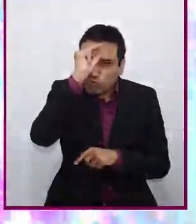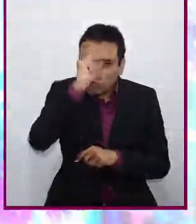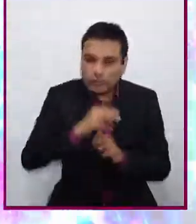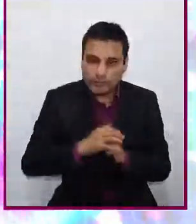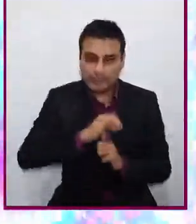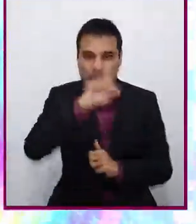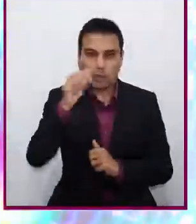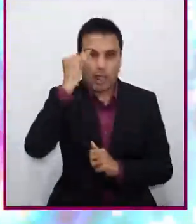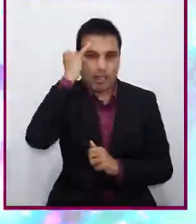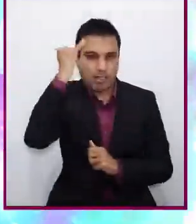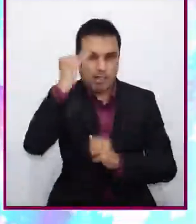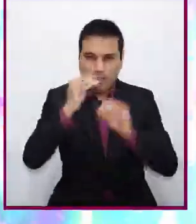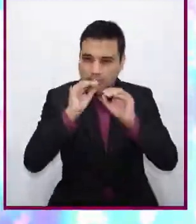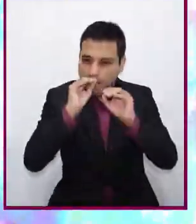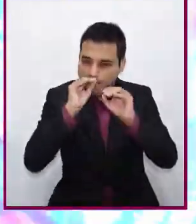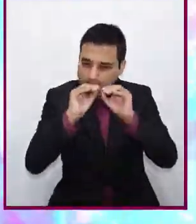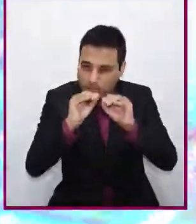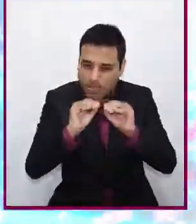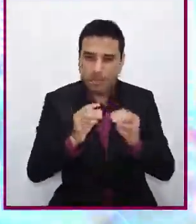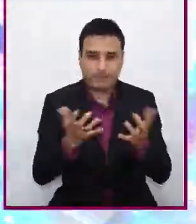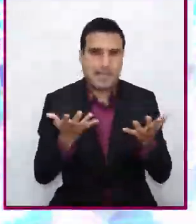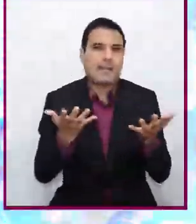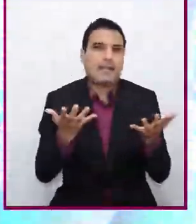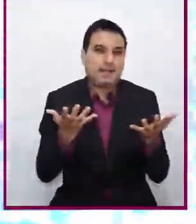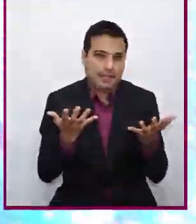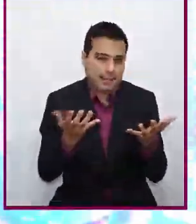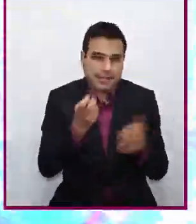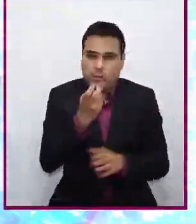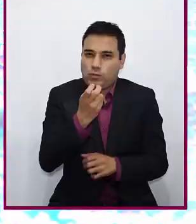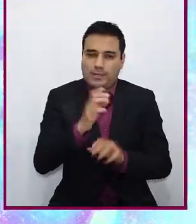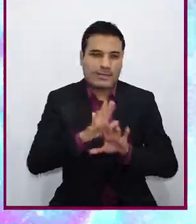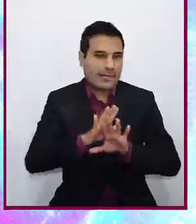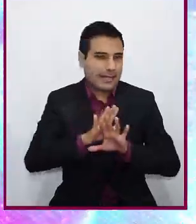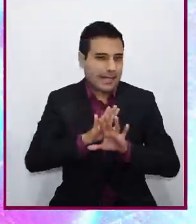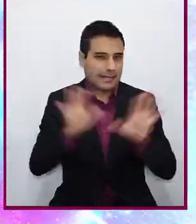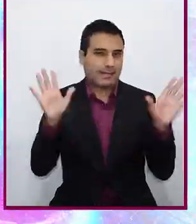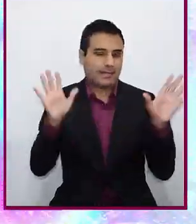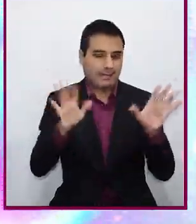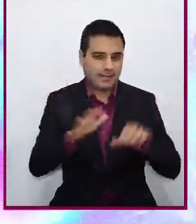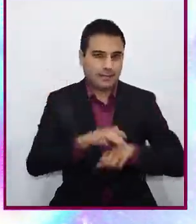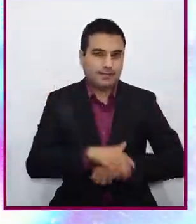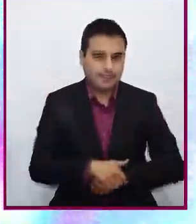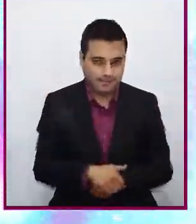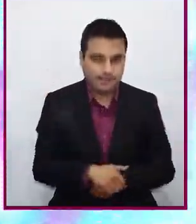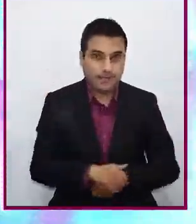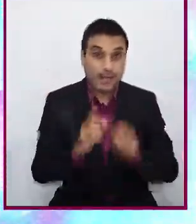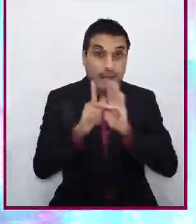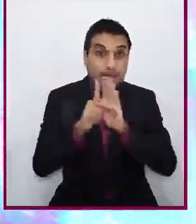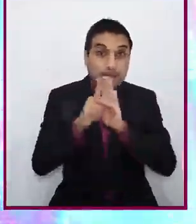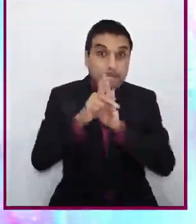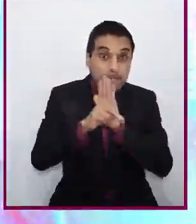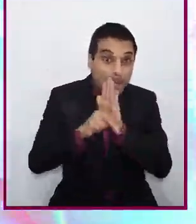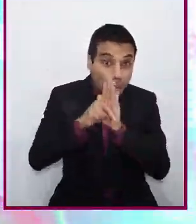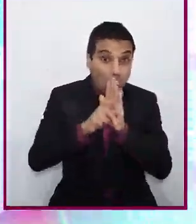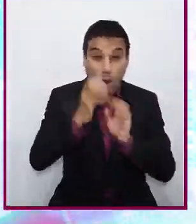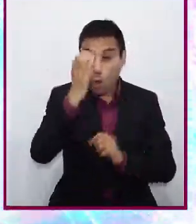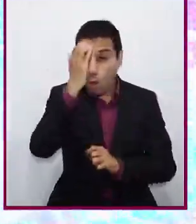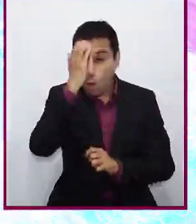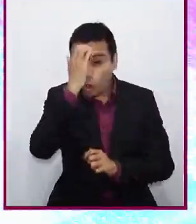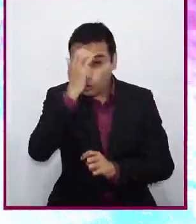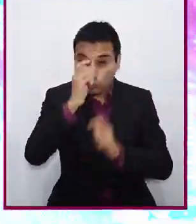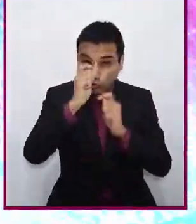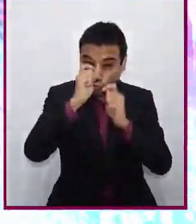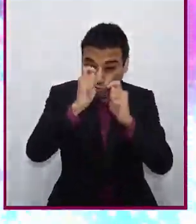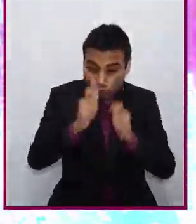explícitas del séptimo arte con su radio sino imperturbable y sus dotes de curador y